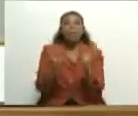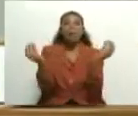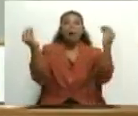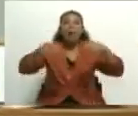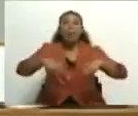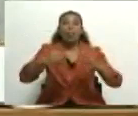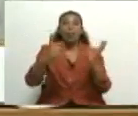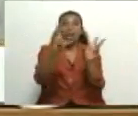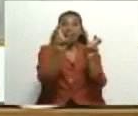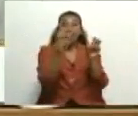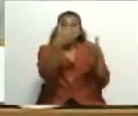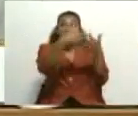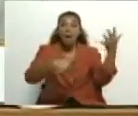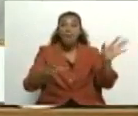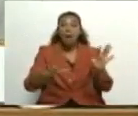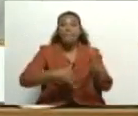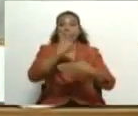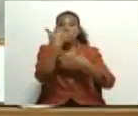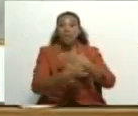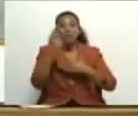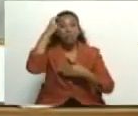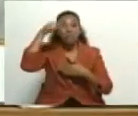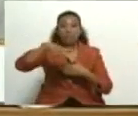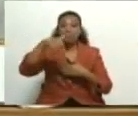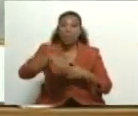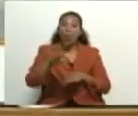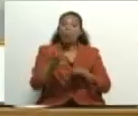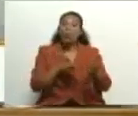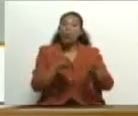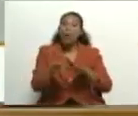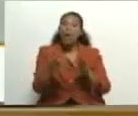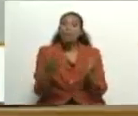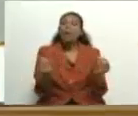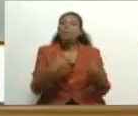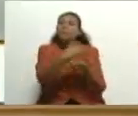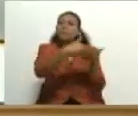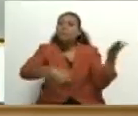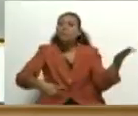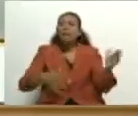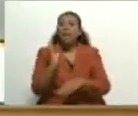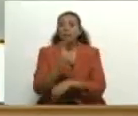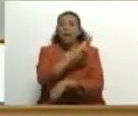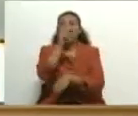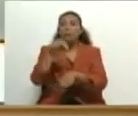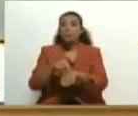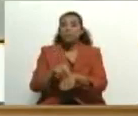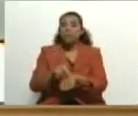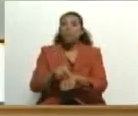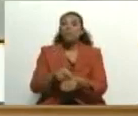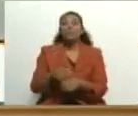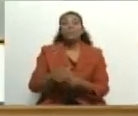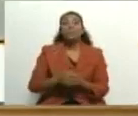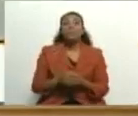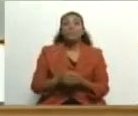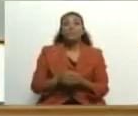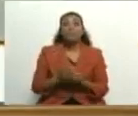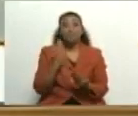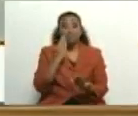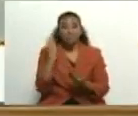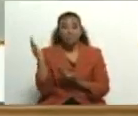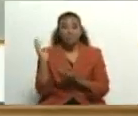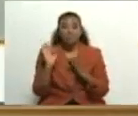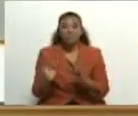acuerdos del proyecto presentado, en la cual la Asamblea Nacional de la República Bolivariana de